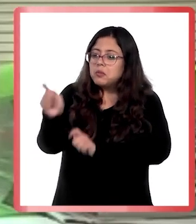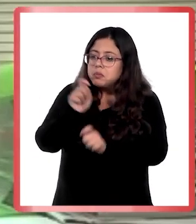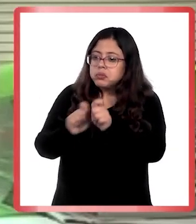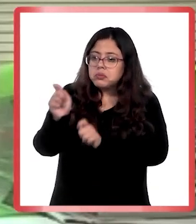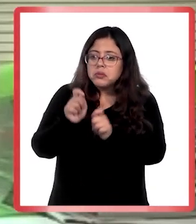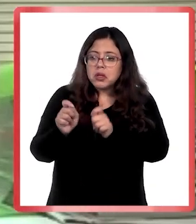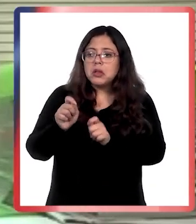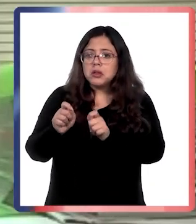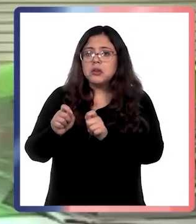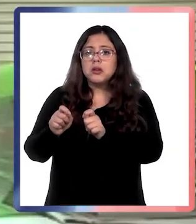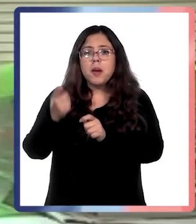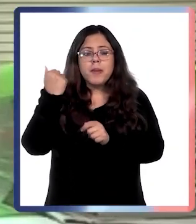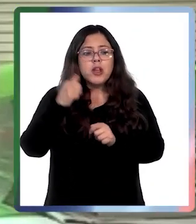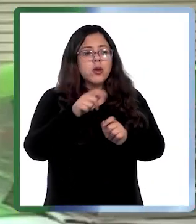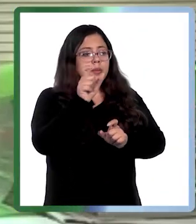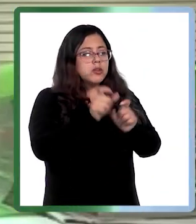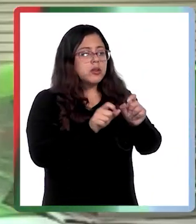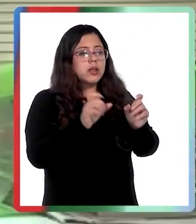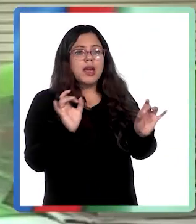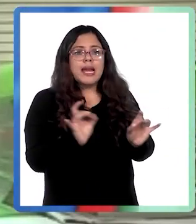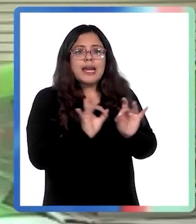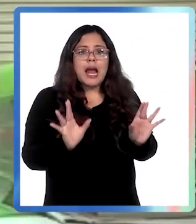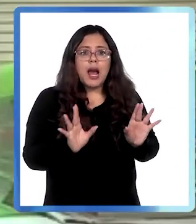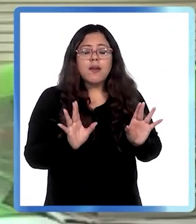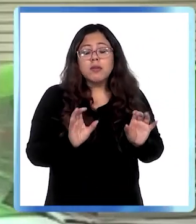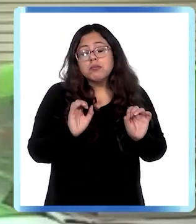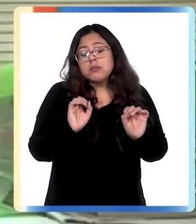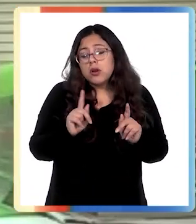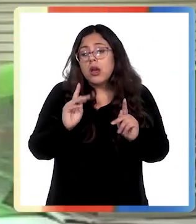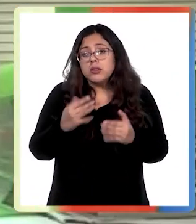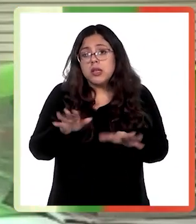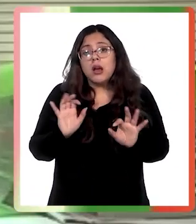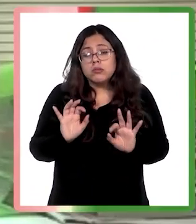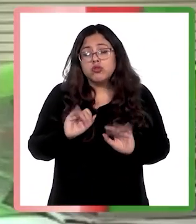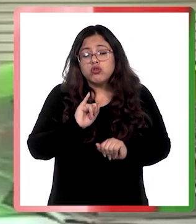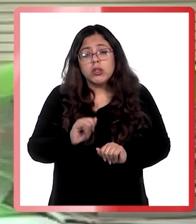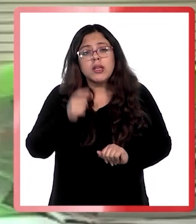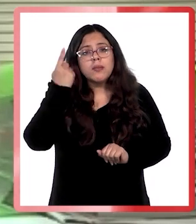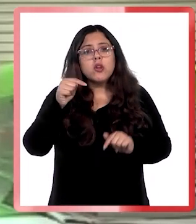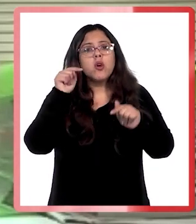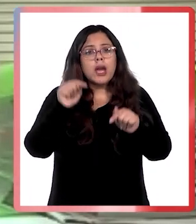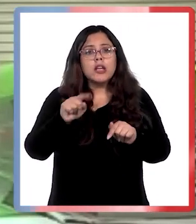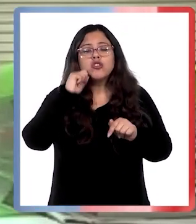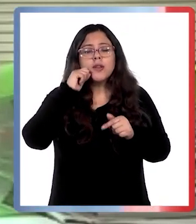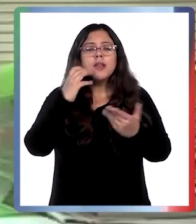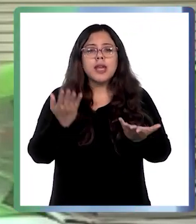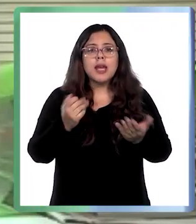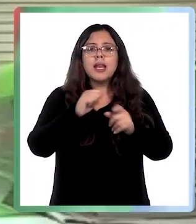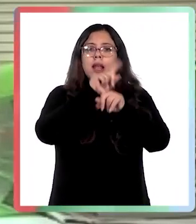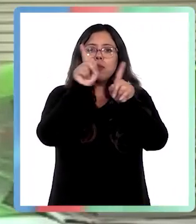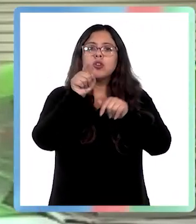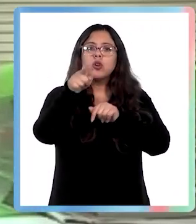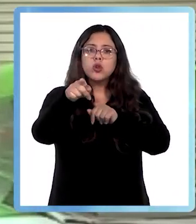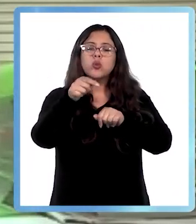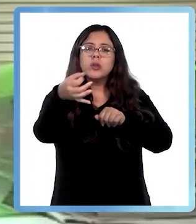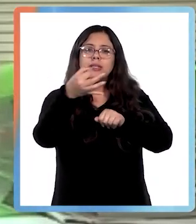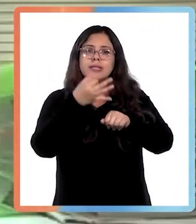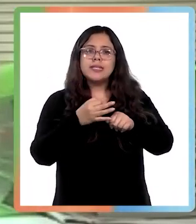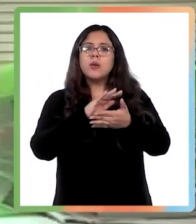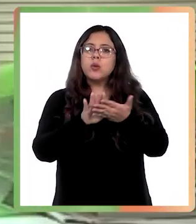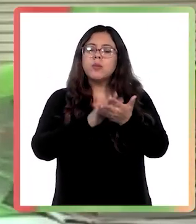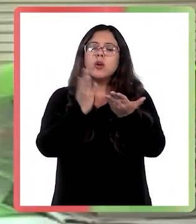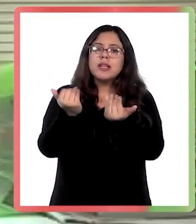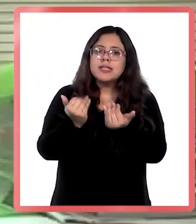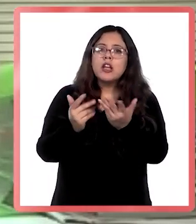graves, ¿sí? Eso es correcto. Y eso ha ido generando la pregunta que tú haces de si es necesario tratarlos a